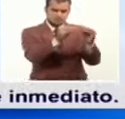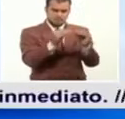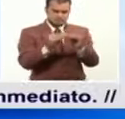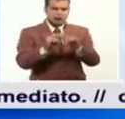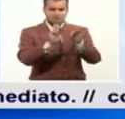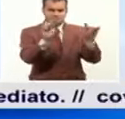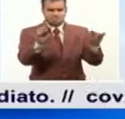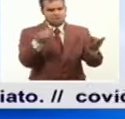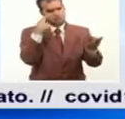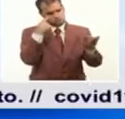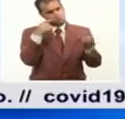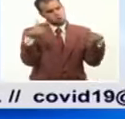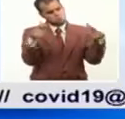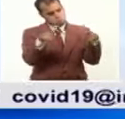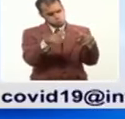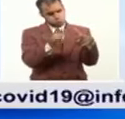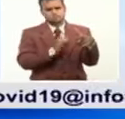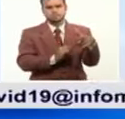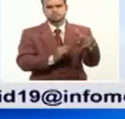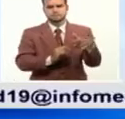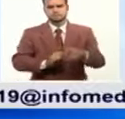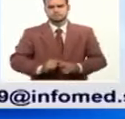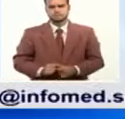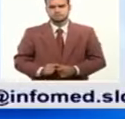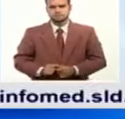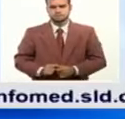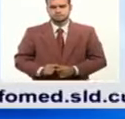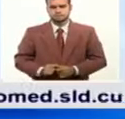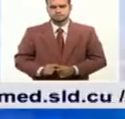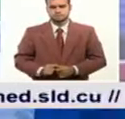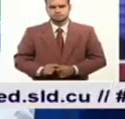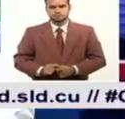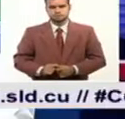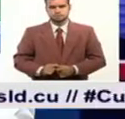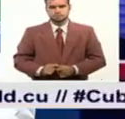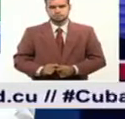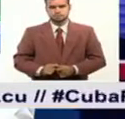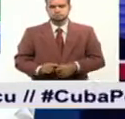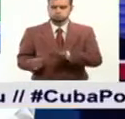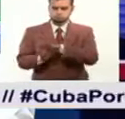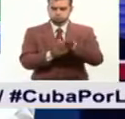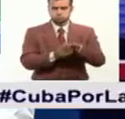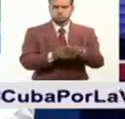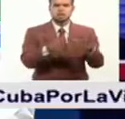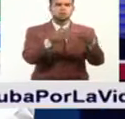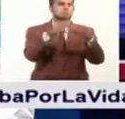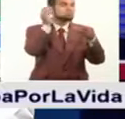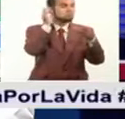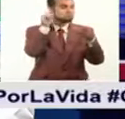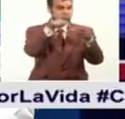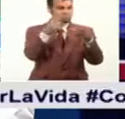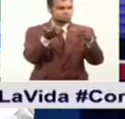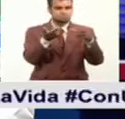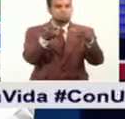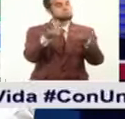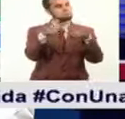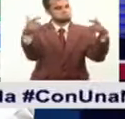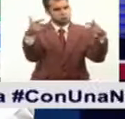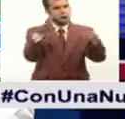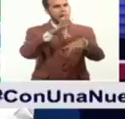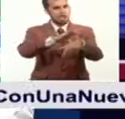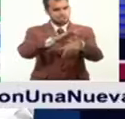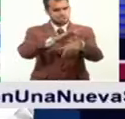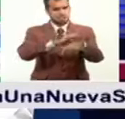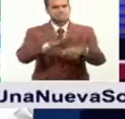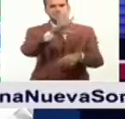menos compleja que la situación de Occidente. El sexo femenino predominó ayer con el 51,2%.